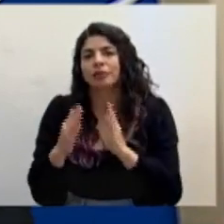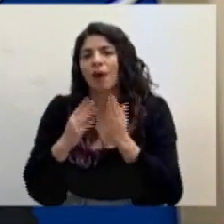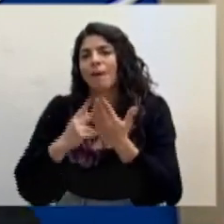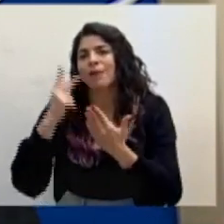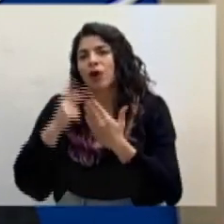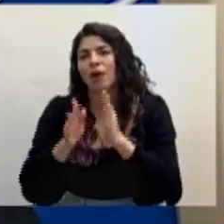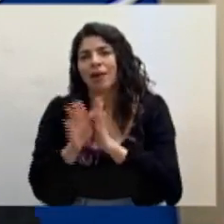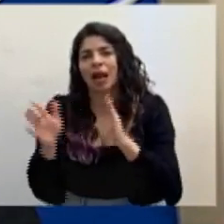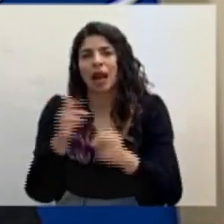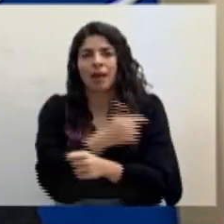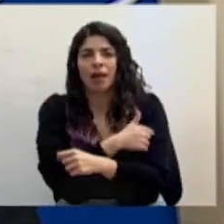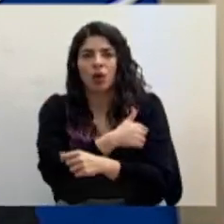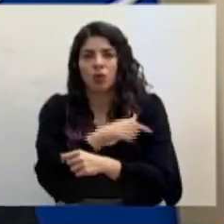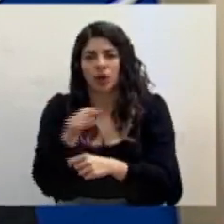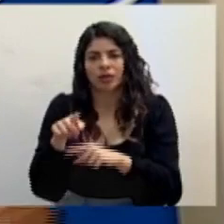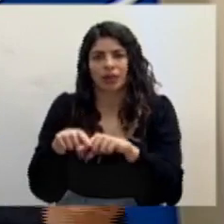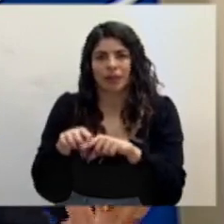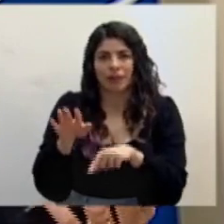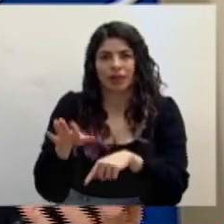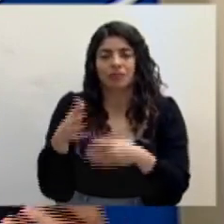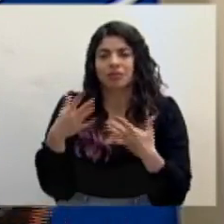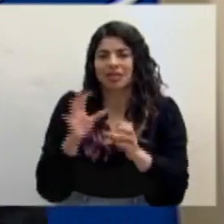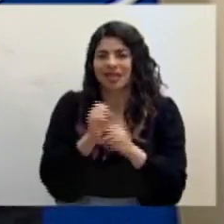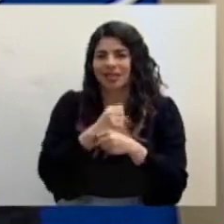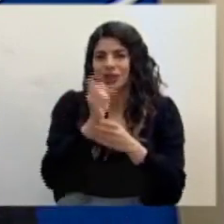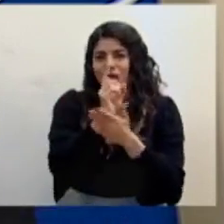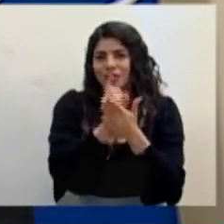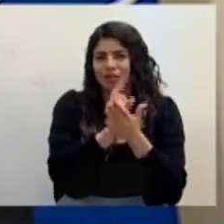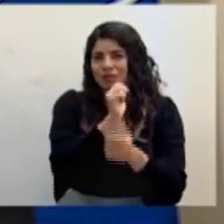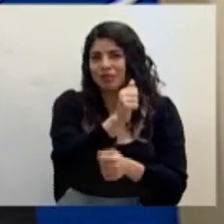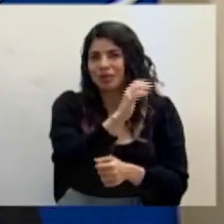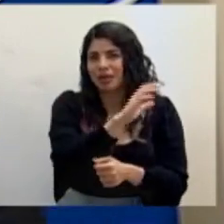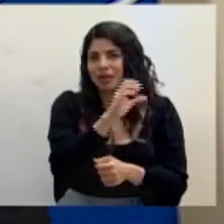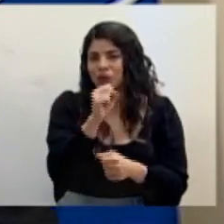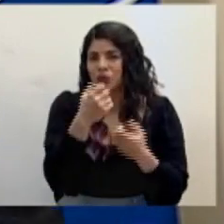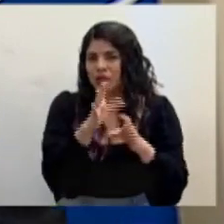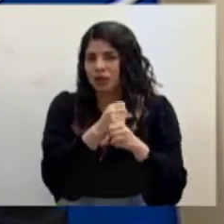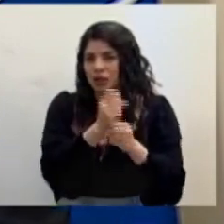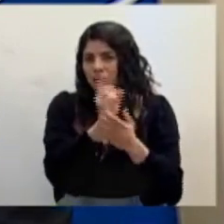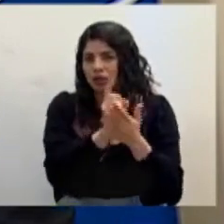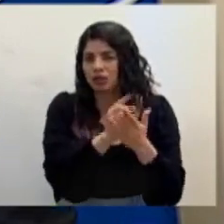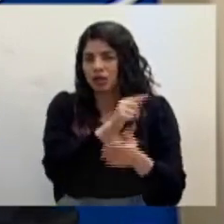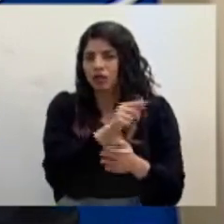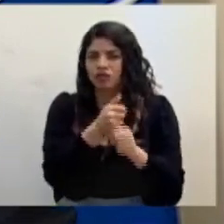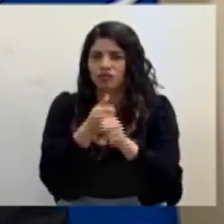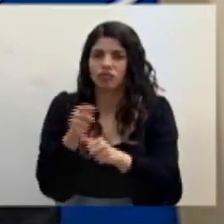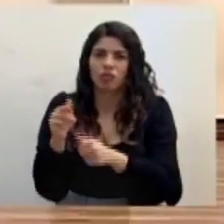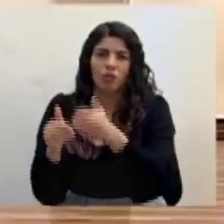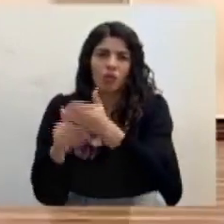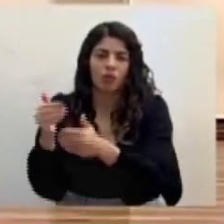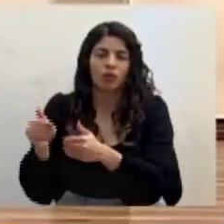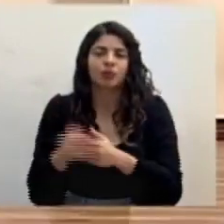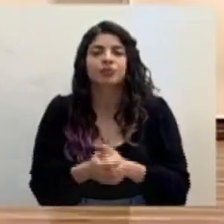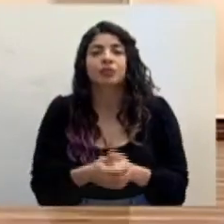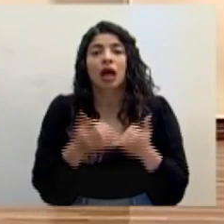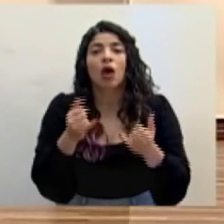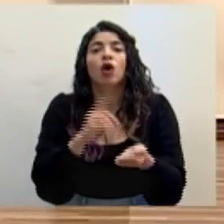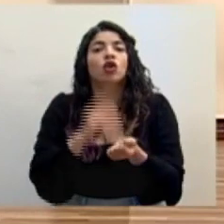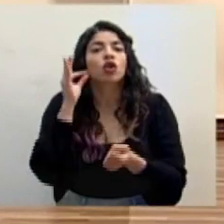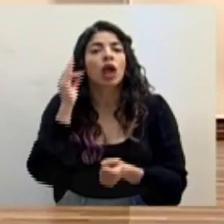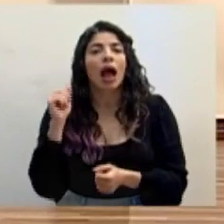de vacunación que se ha diseñado desde la Caja Costarricense de Seguro Social. Escuchamos a la doctora